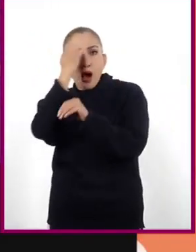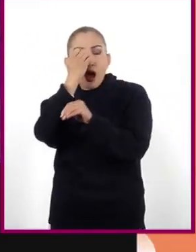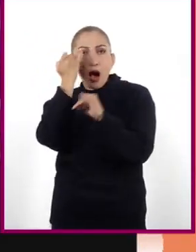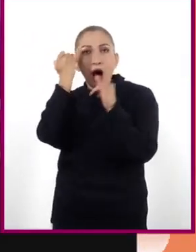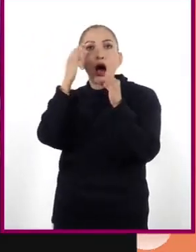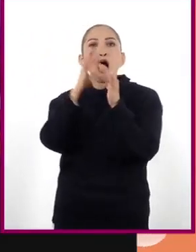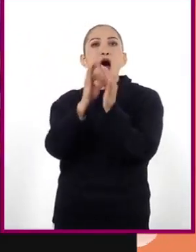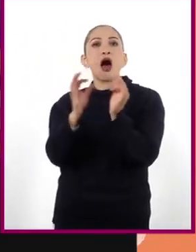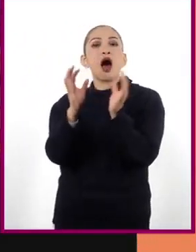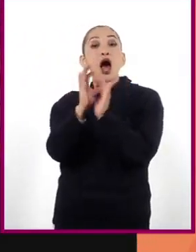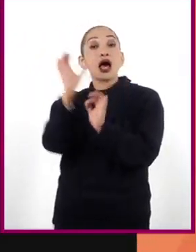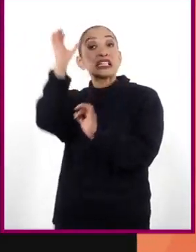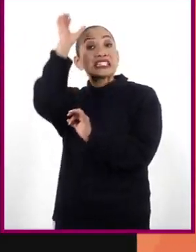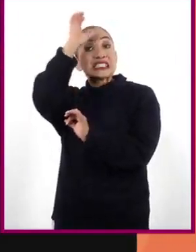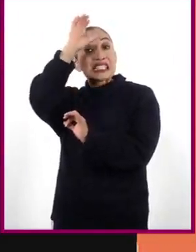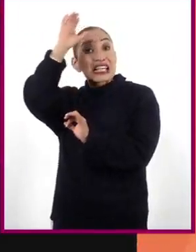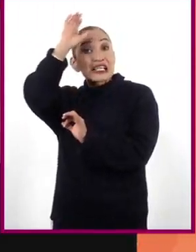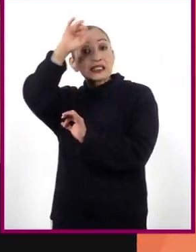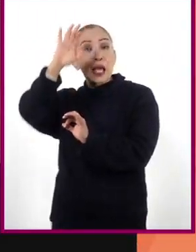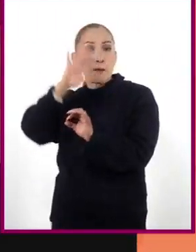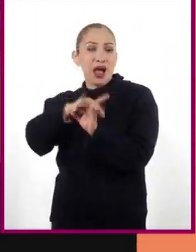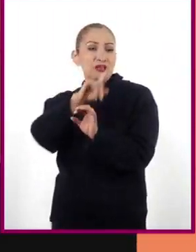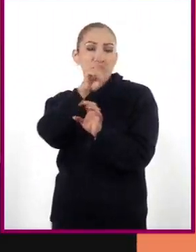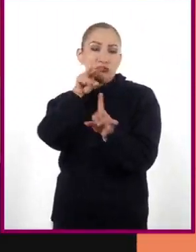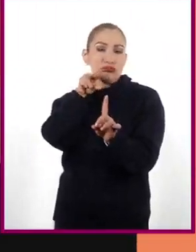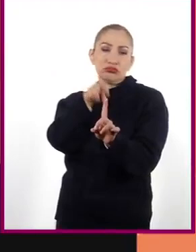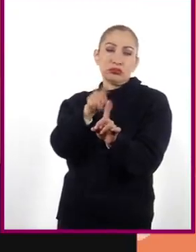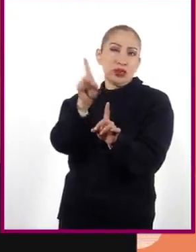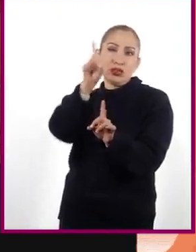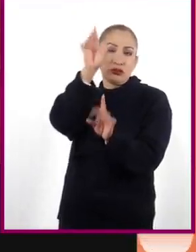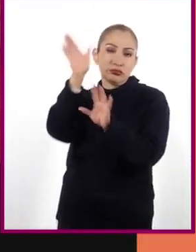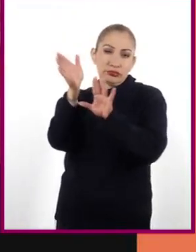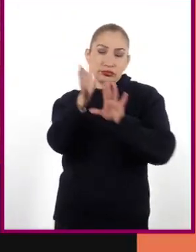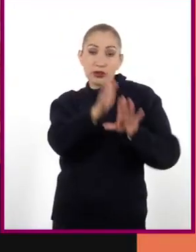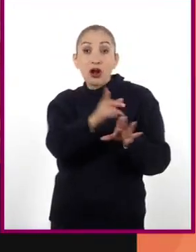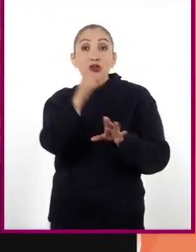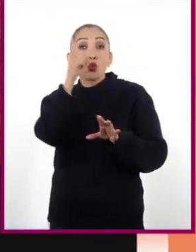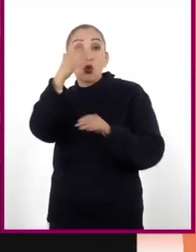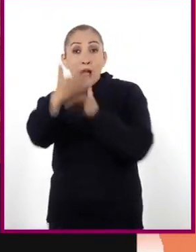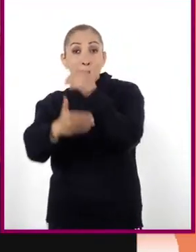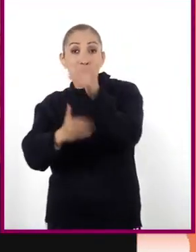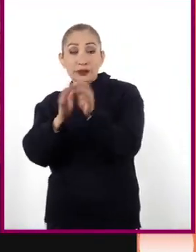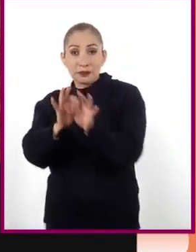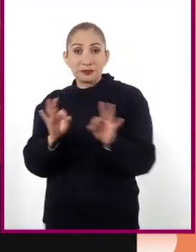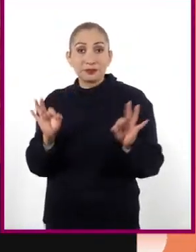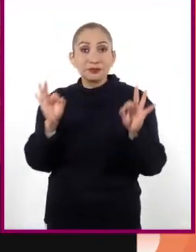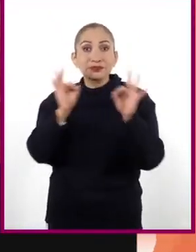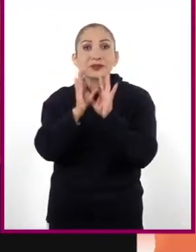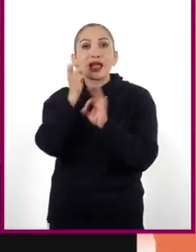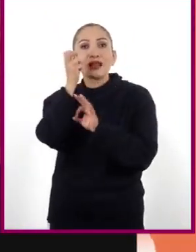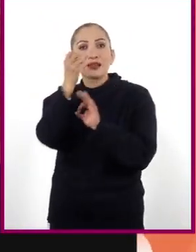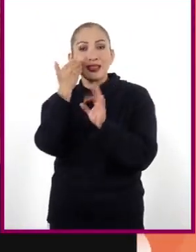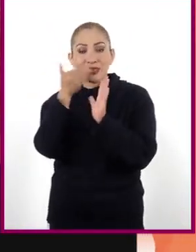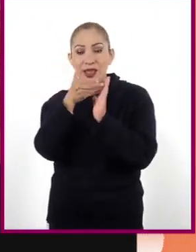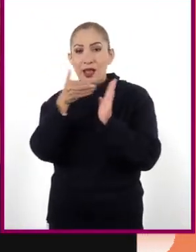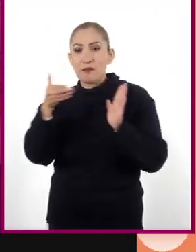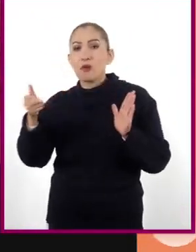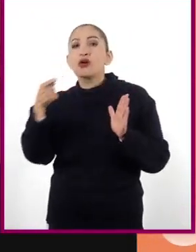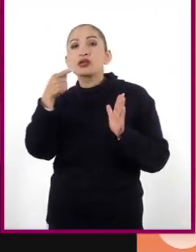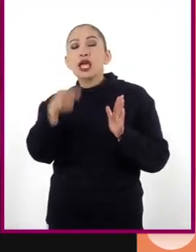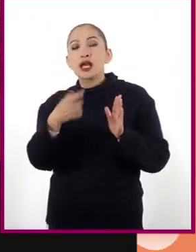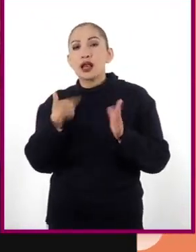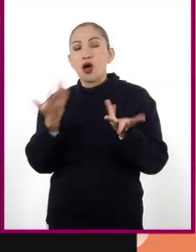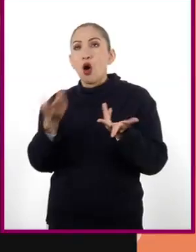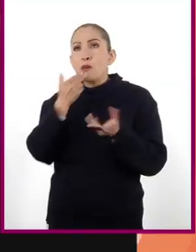surgir explicaciones científicas más allá de la perspectiva divina. Uno de los avances más importantes de este periodo lo hizo